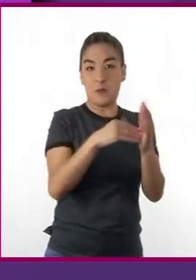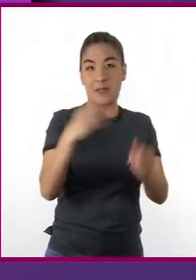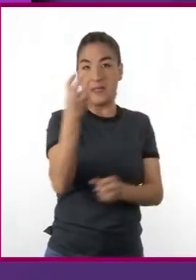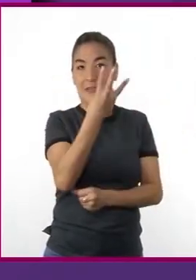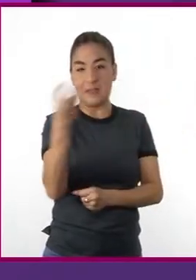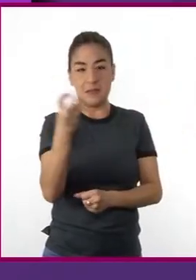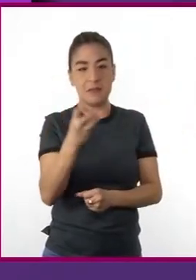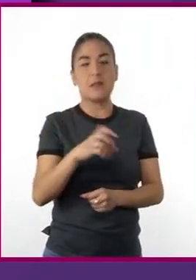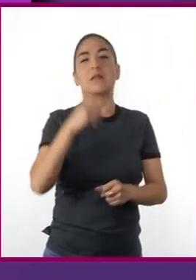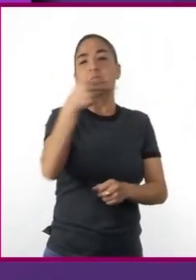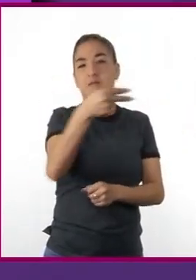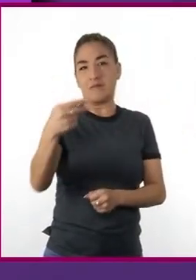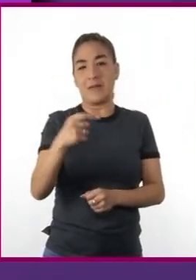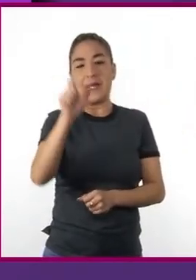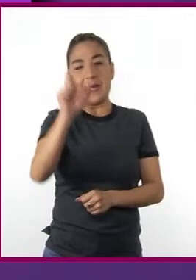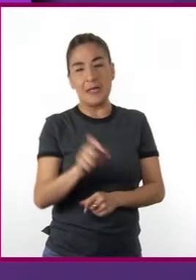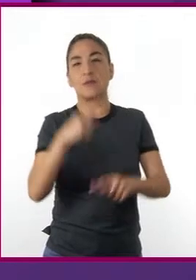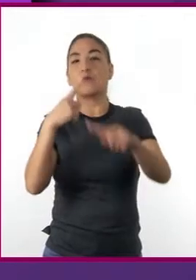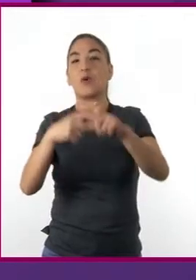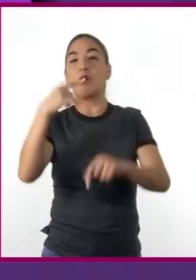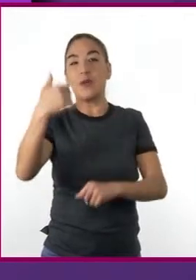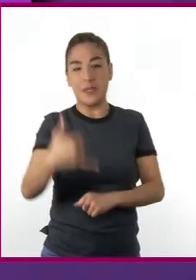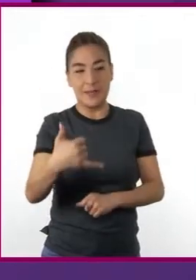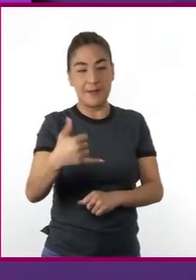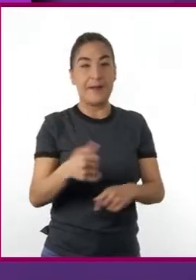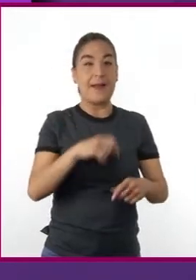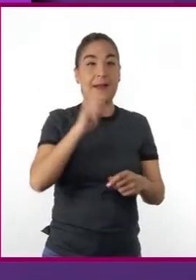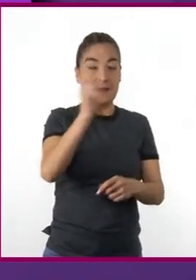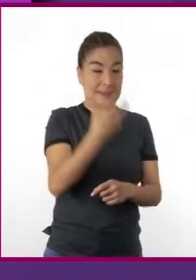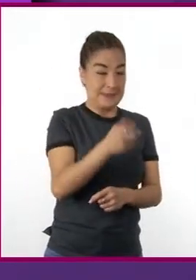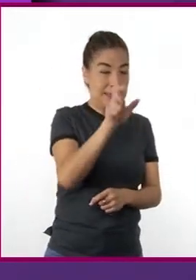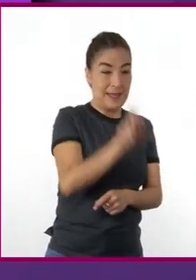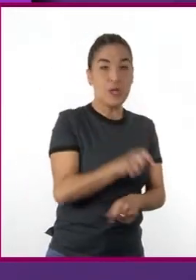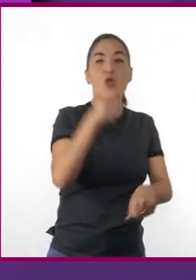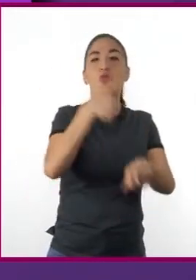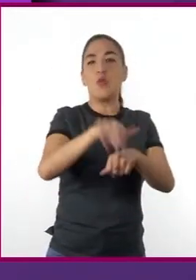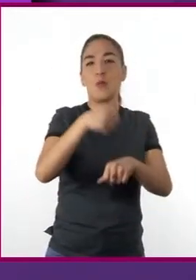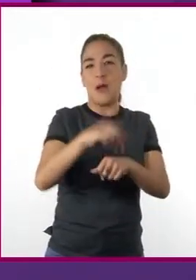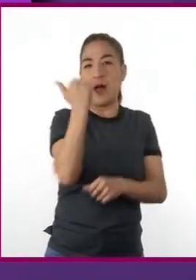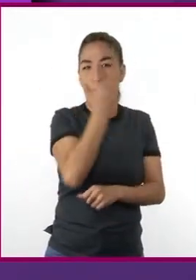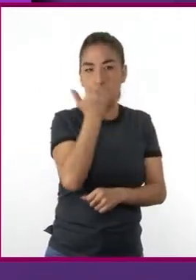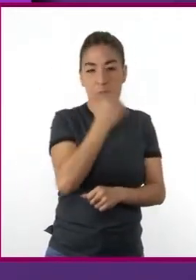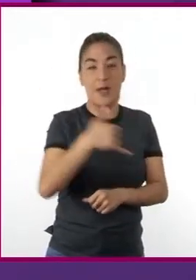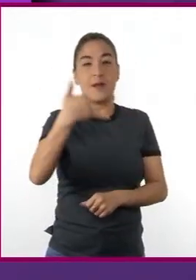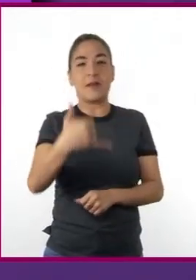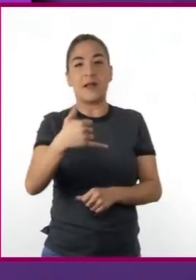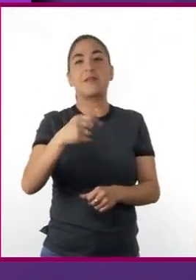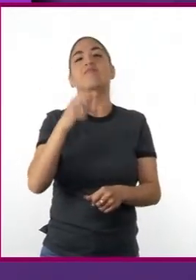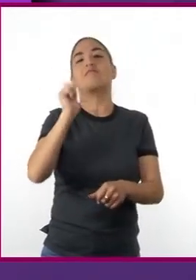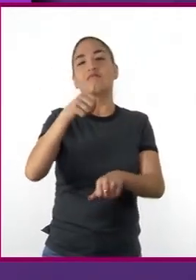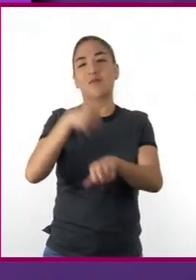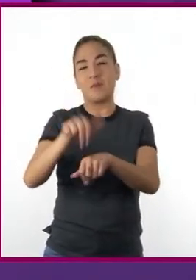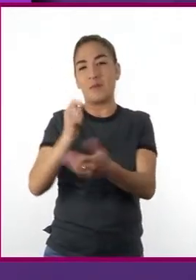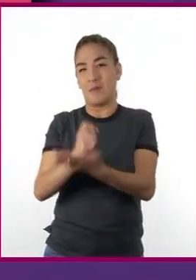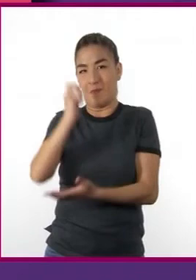es igual a X por Y, donde X es el número de alumnos y Y es la cantidad que deben pagar.